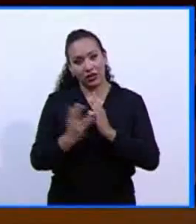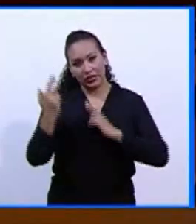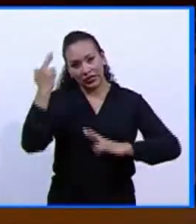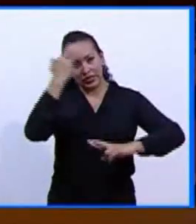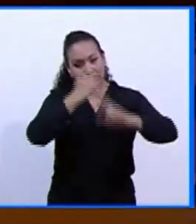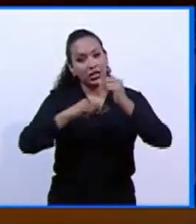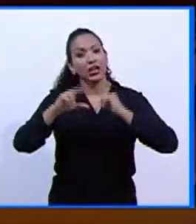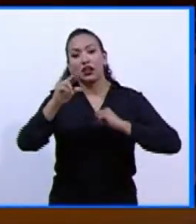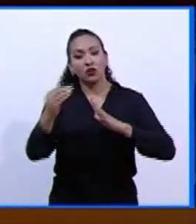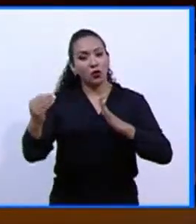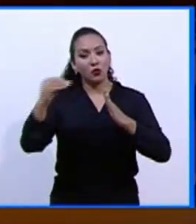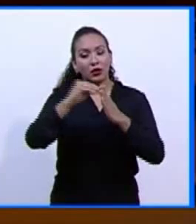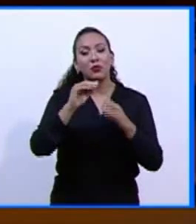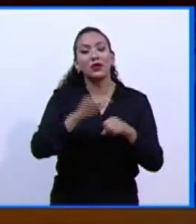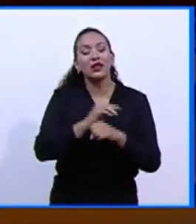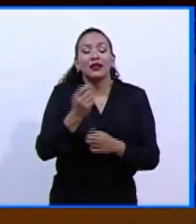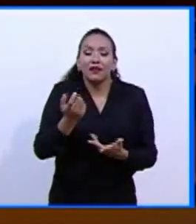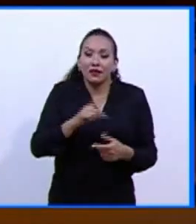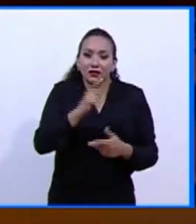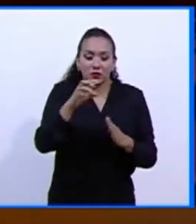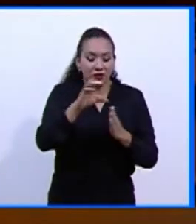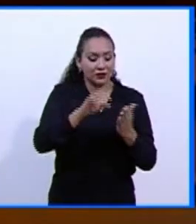de inconstitucionalidad.